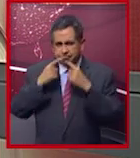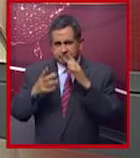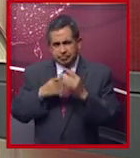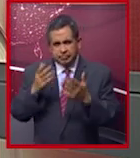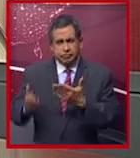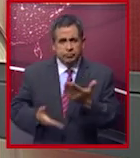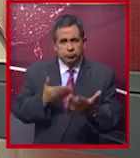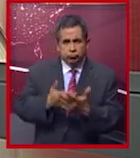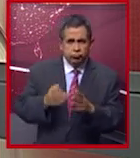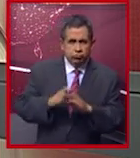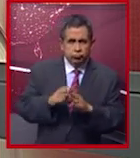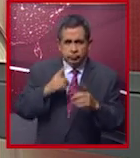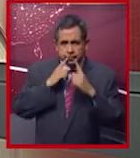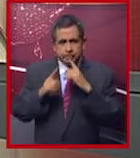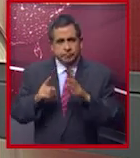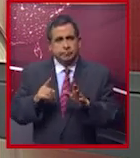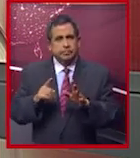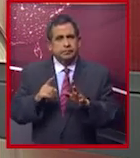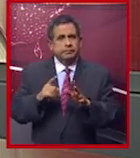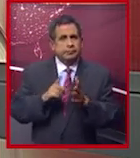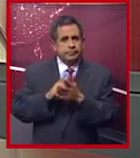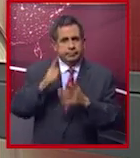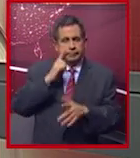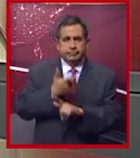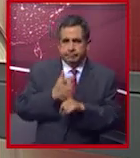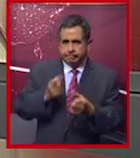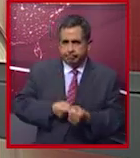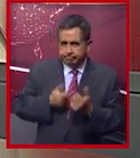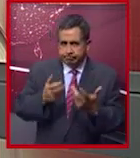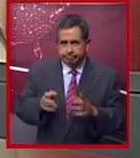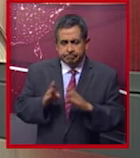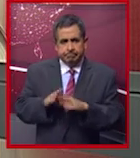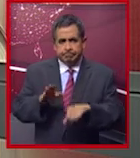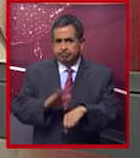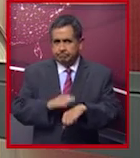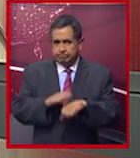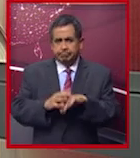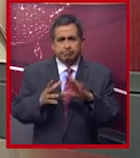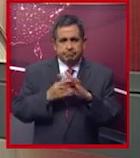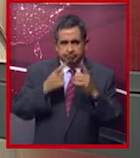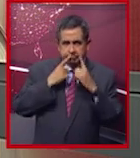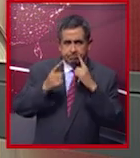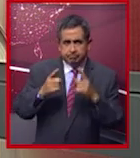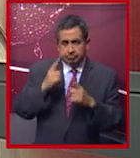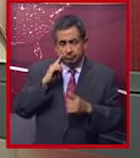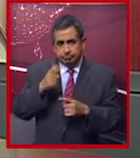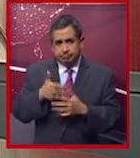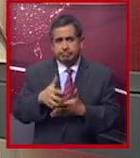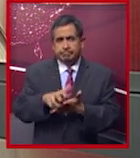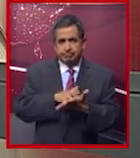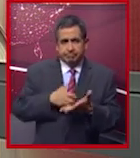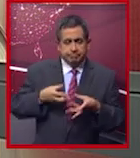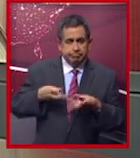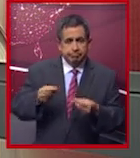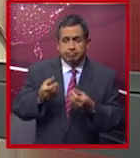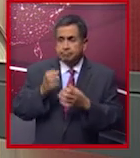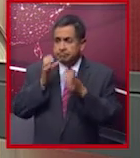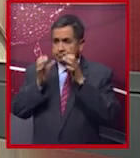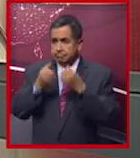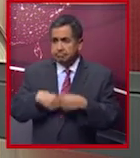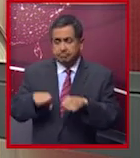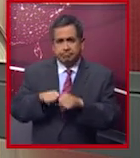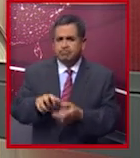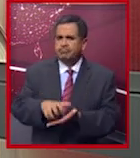la propuesta, al garantizarse los derechos a la libertad de expresión, acceso a la información e incluso la redacción del gasto